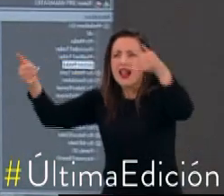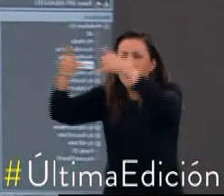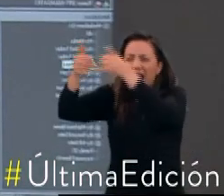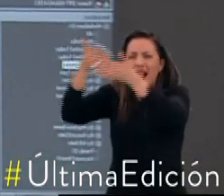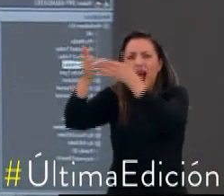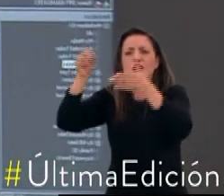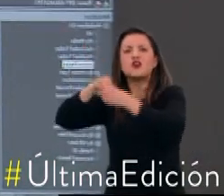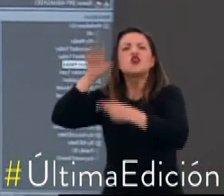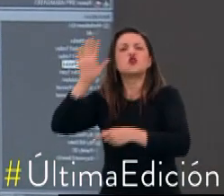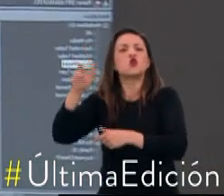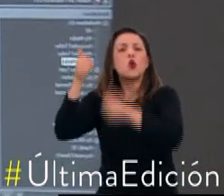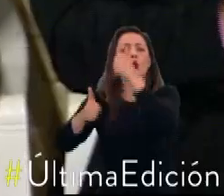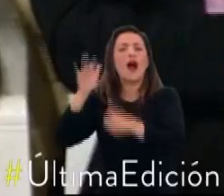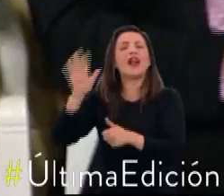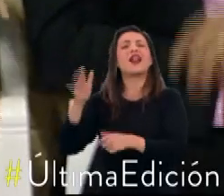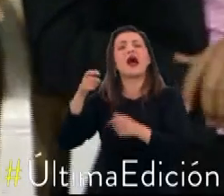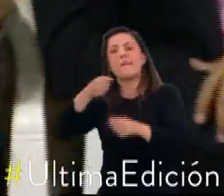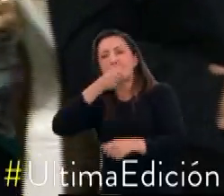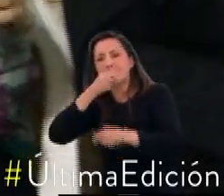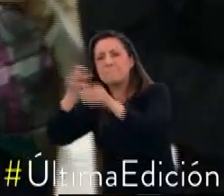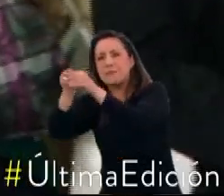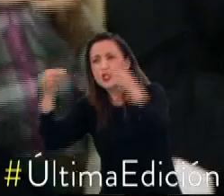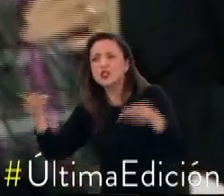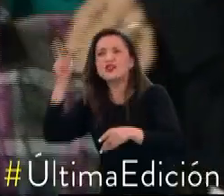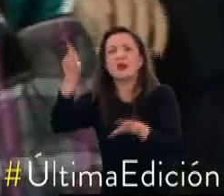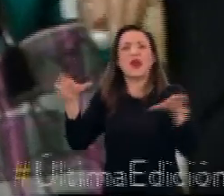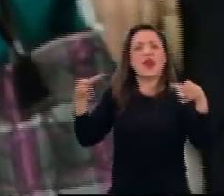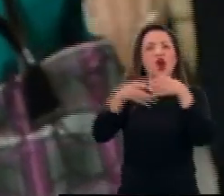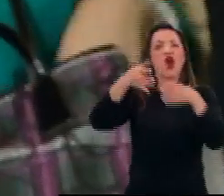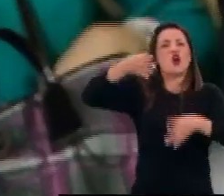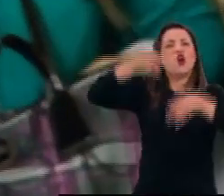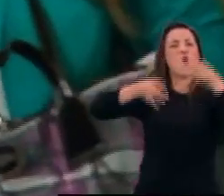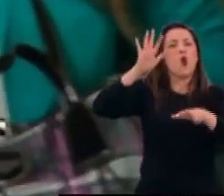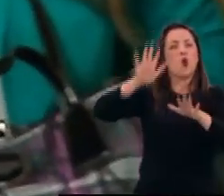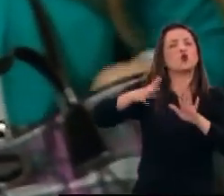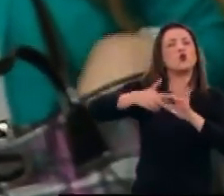Suprema. La fiscalía tampoco probó que los procesados tuvieran relación con grupos al margen de la ley.